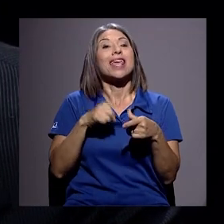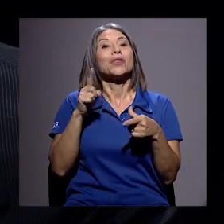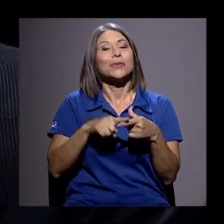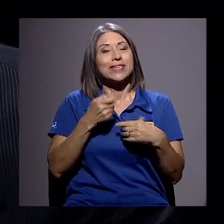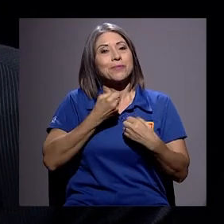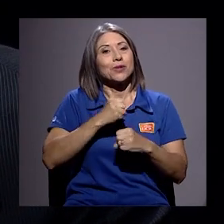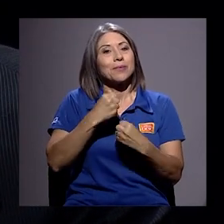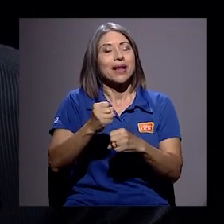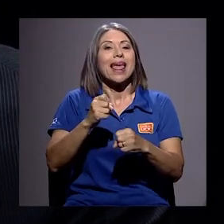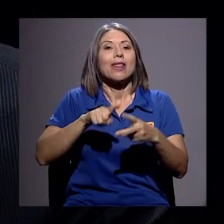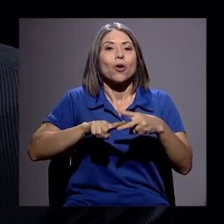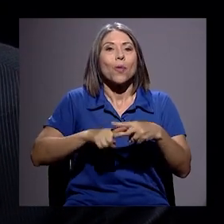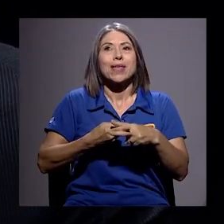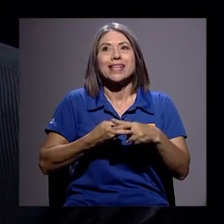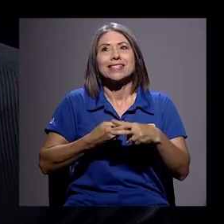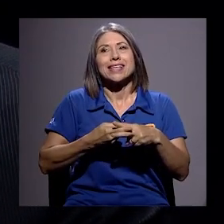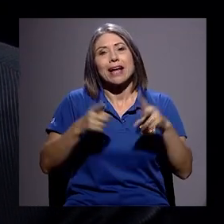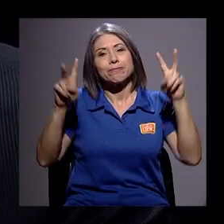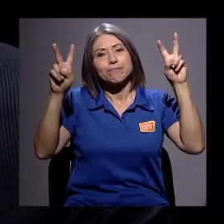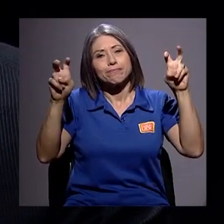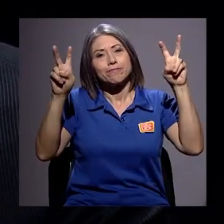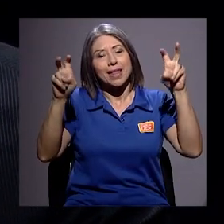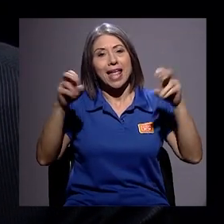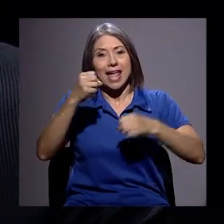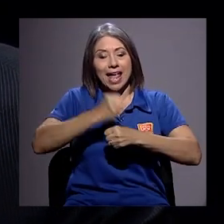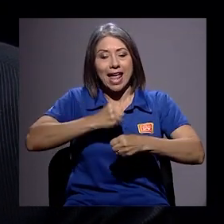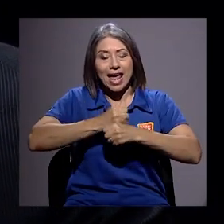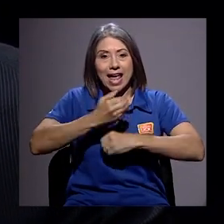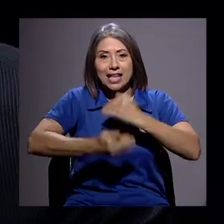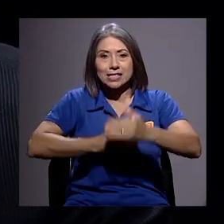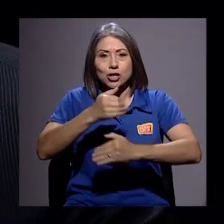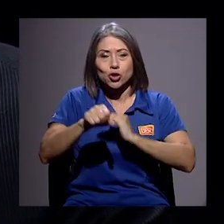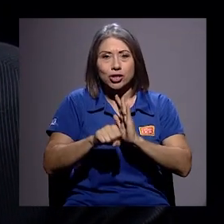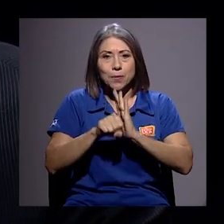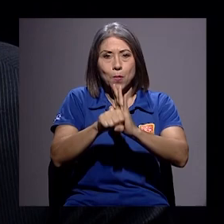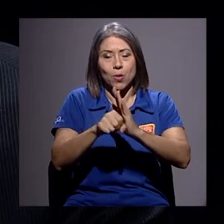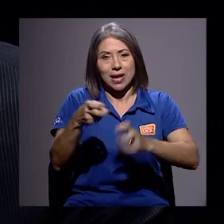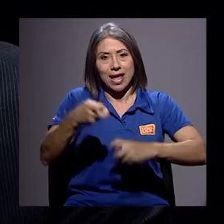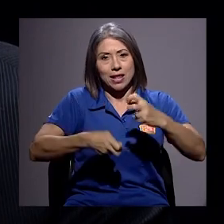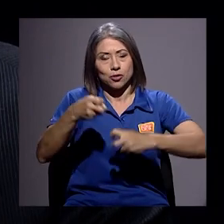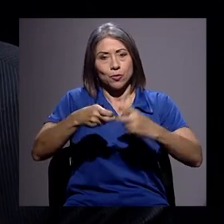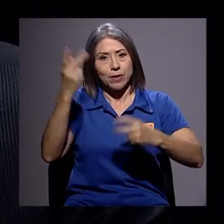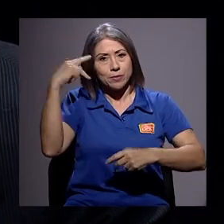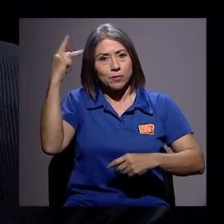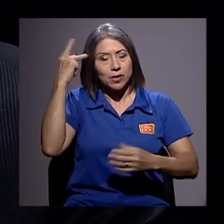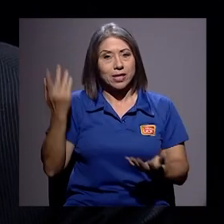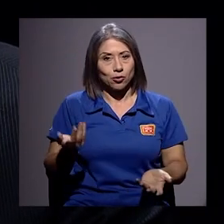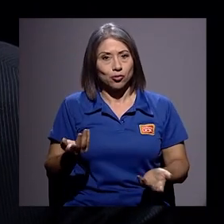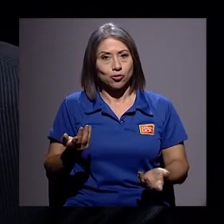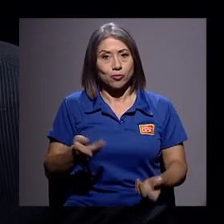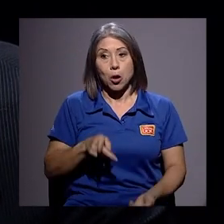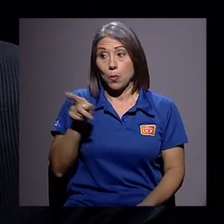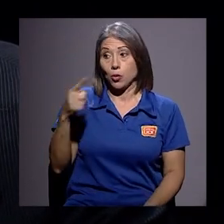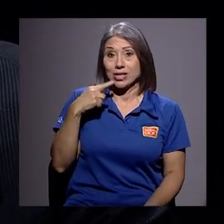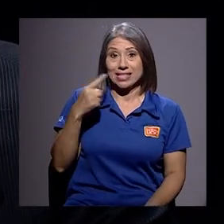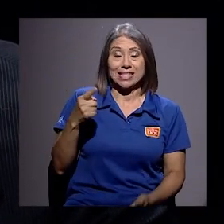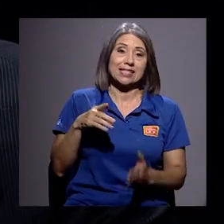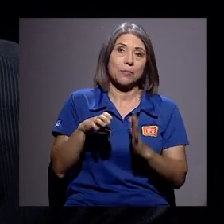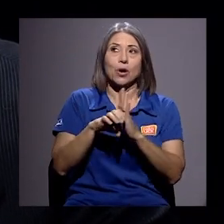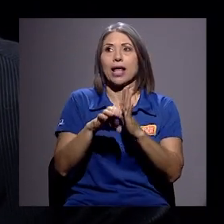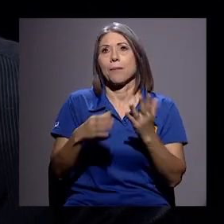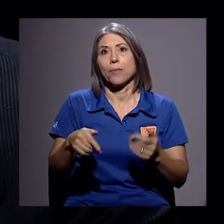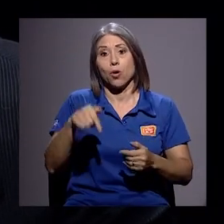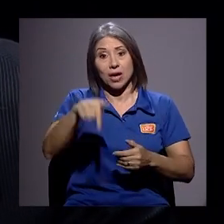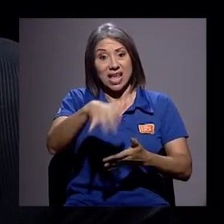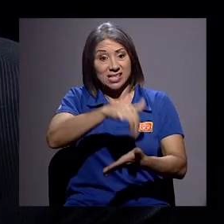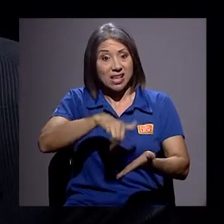de forma nosotros le llamamos gestión simbólica de los problemas en los problemas políticos entonces vos decidís por ejemplo caminar